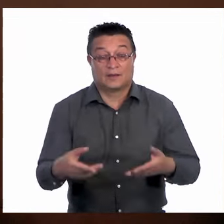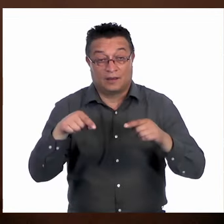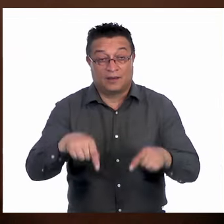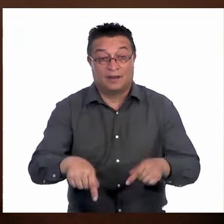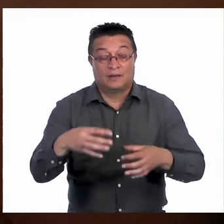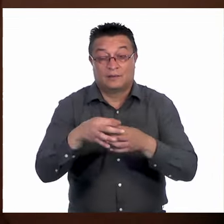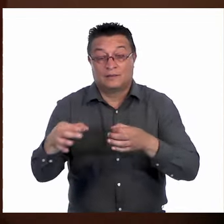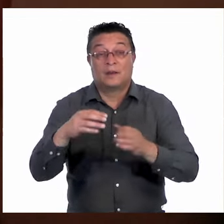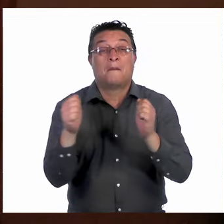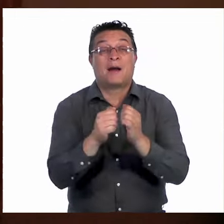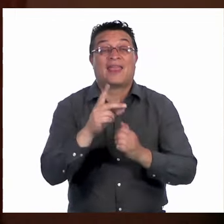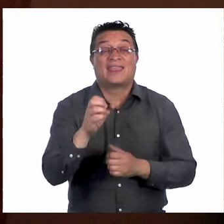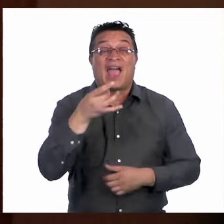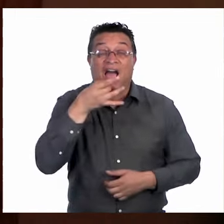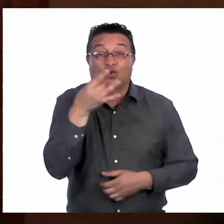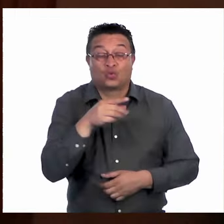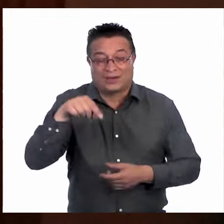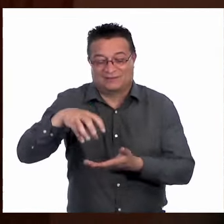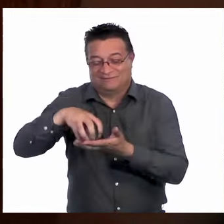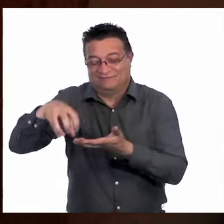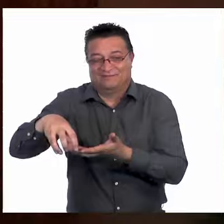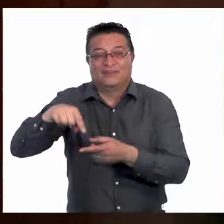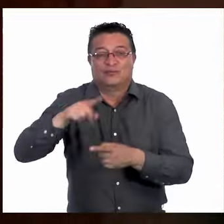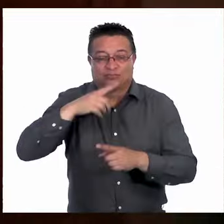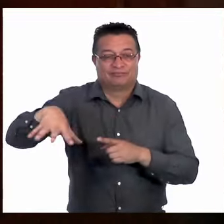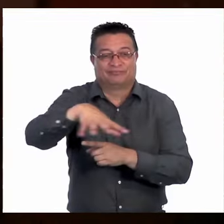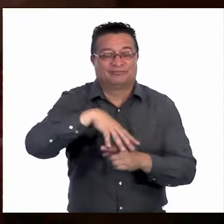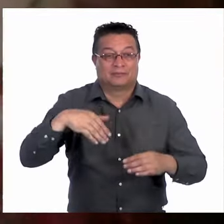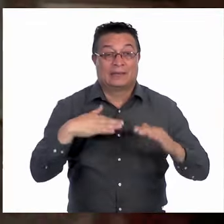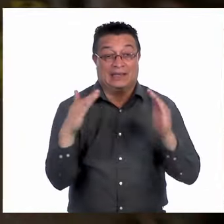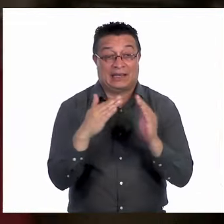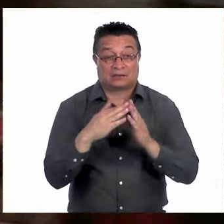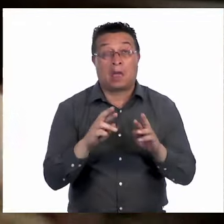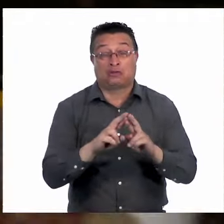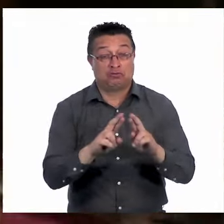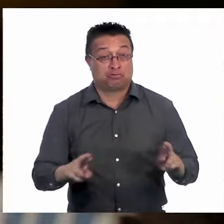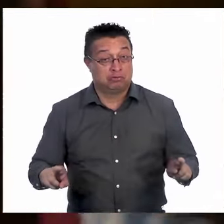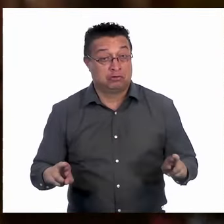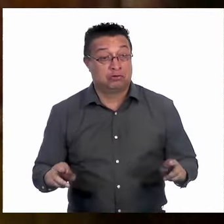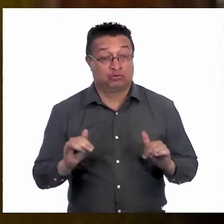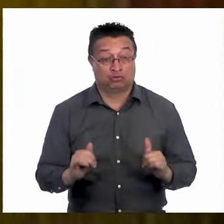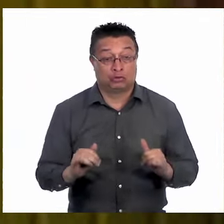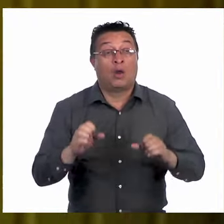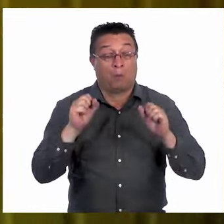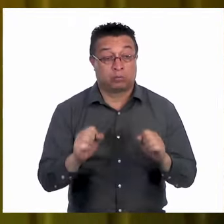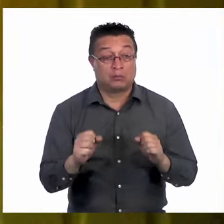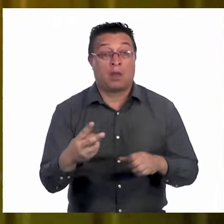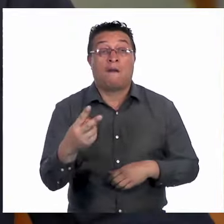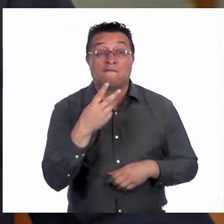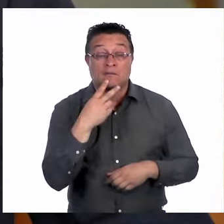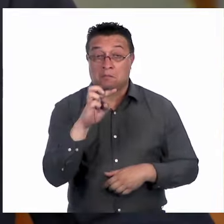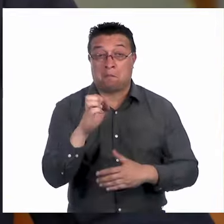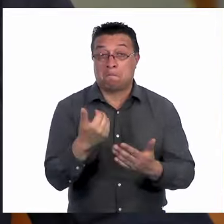Estamos acá en Pan de Azúcar, en mi casa. Bueno, es tranquilo. Se